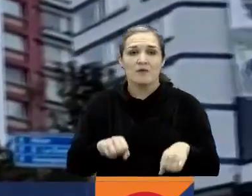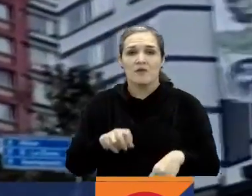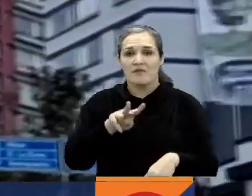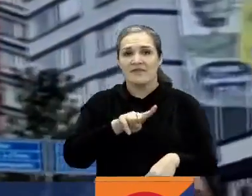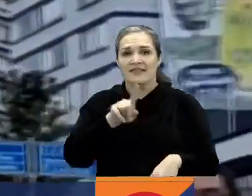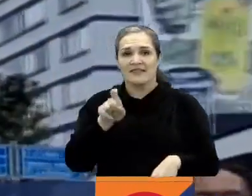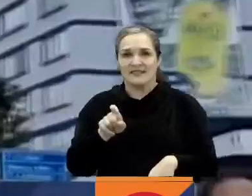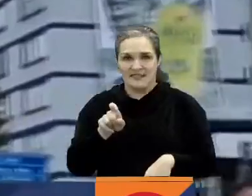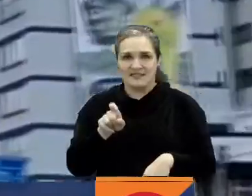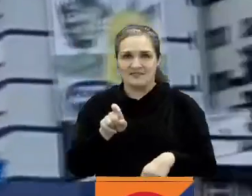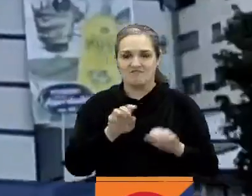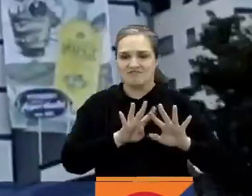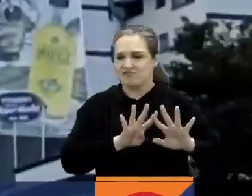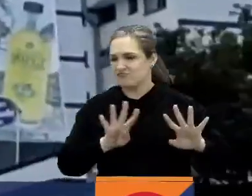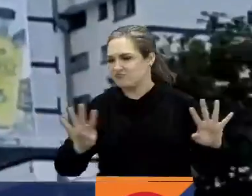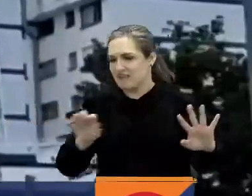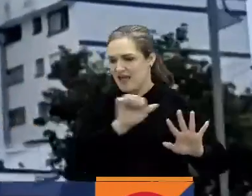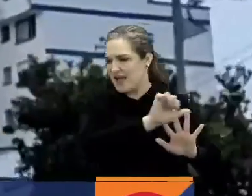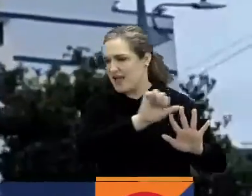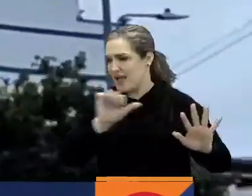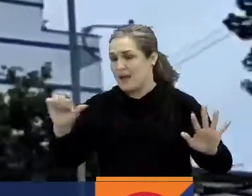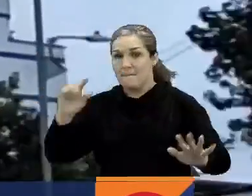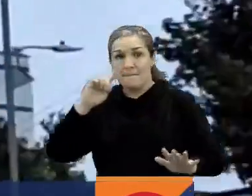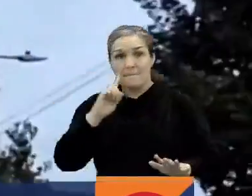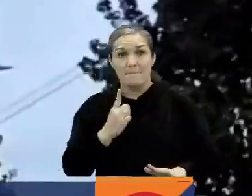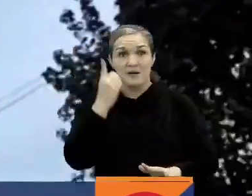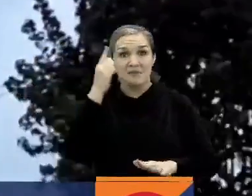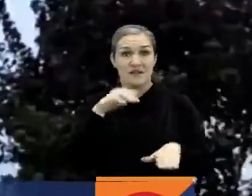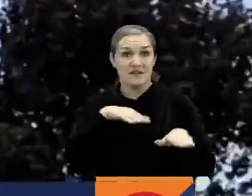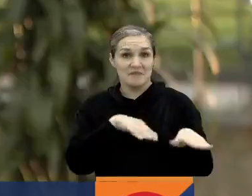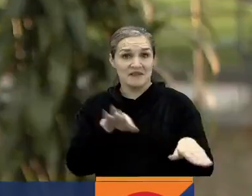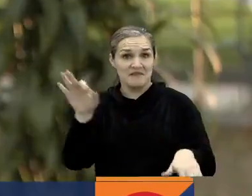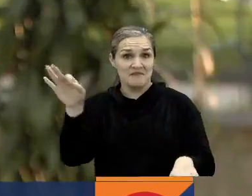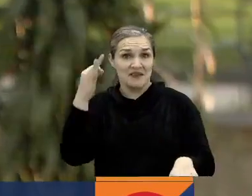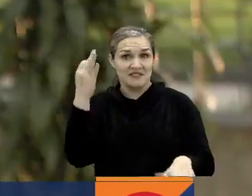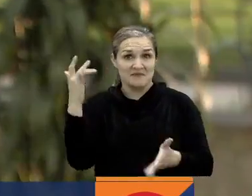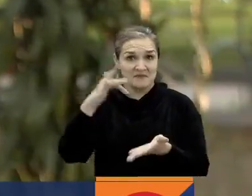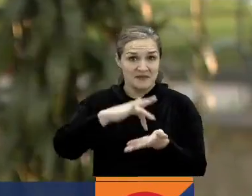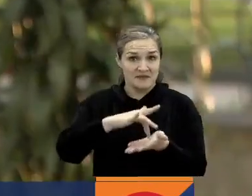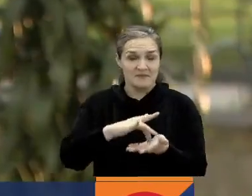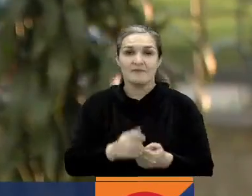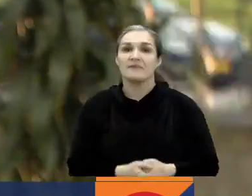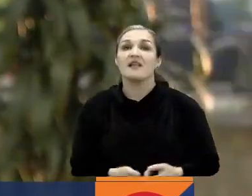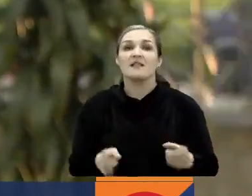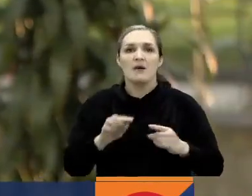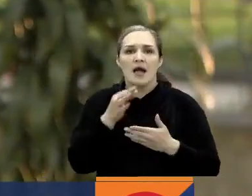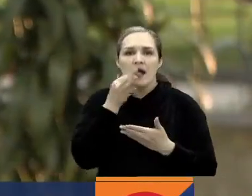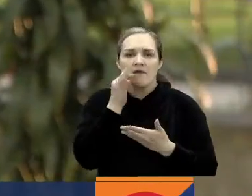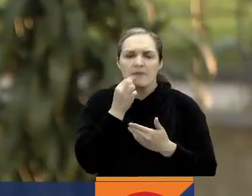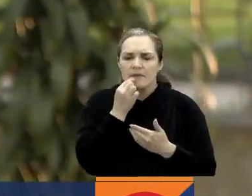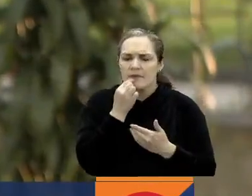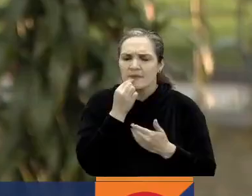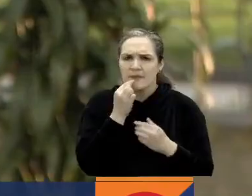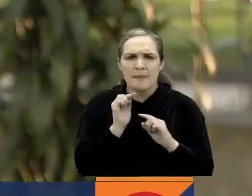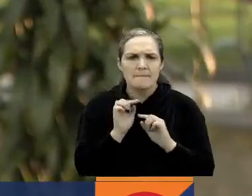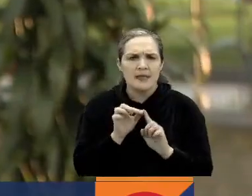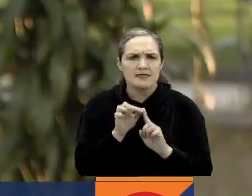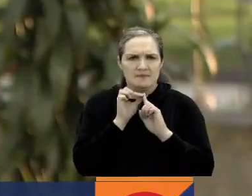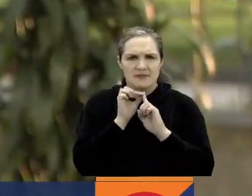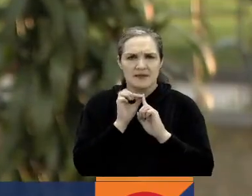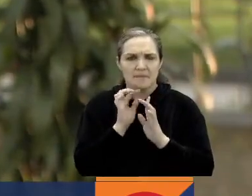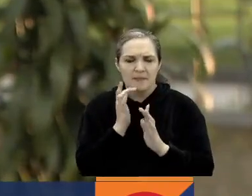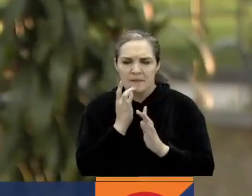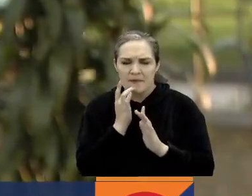candidatas, dentro de las cuales participará por primera vez la representante de Francia. Tendremos una feria de cafés especiales de la mano de la Federación